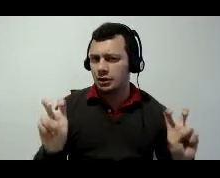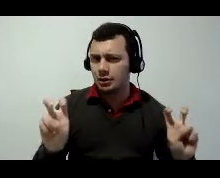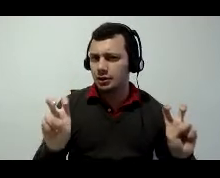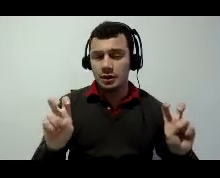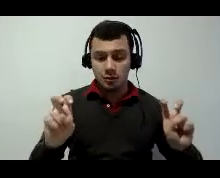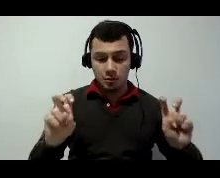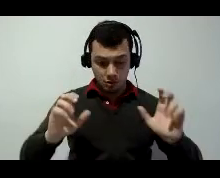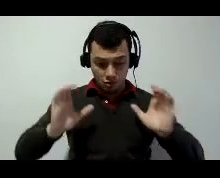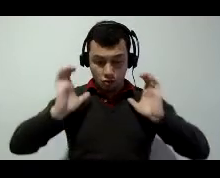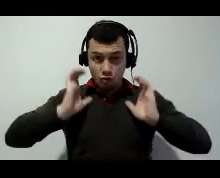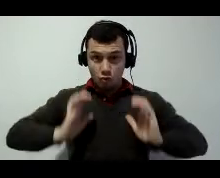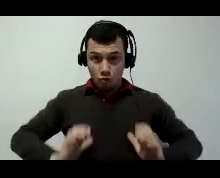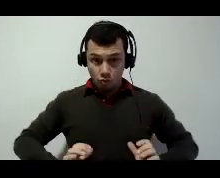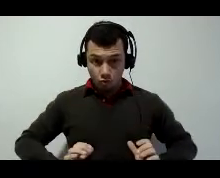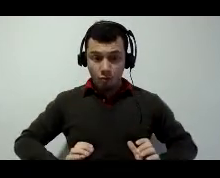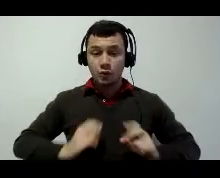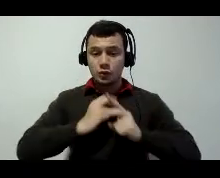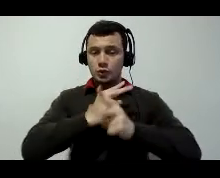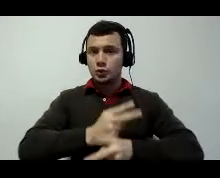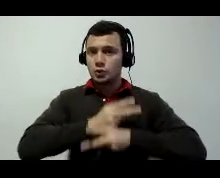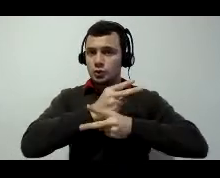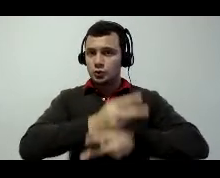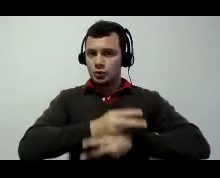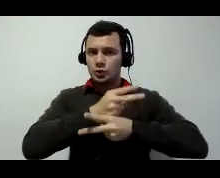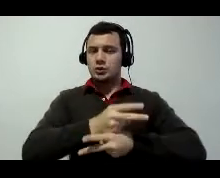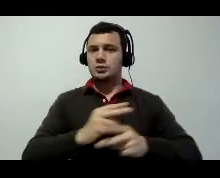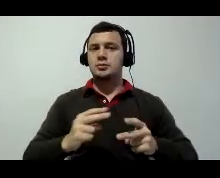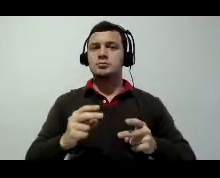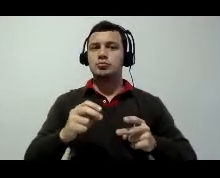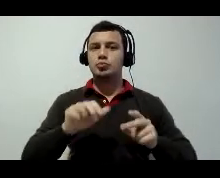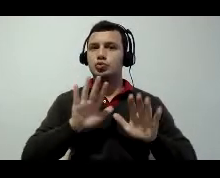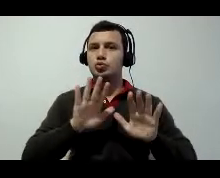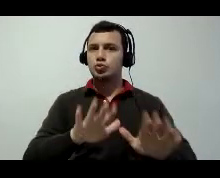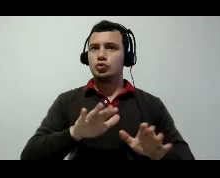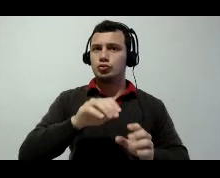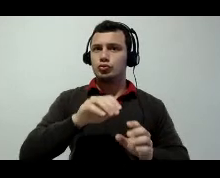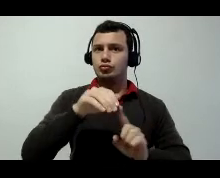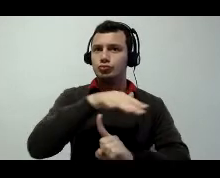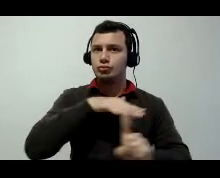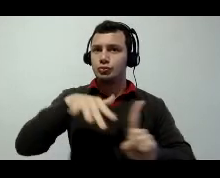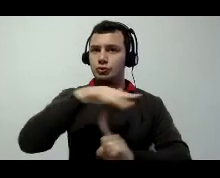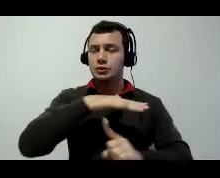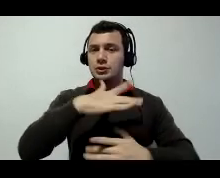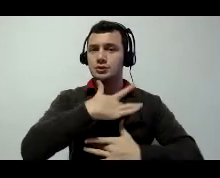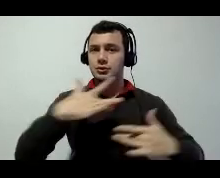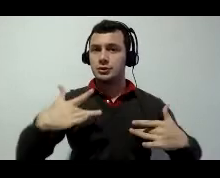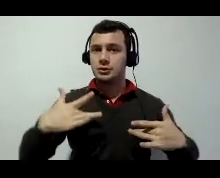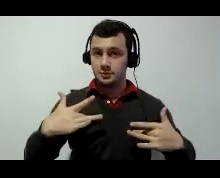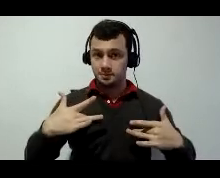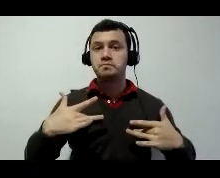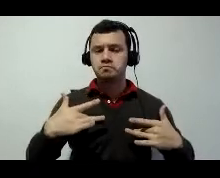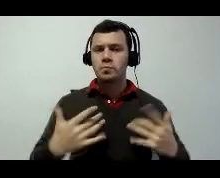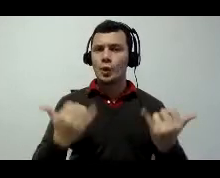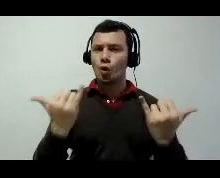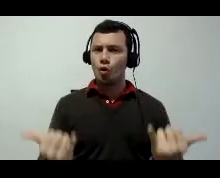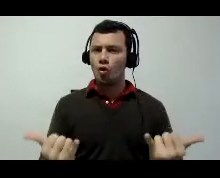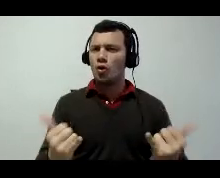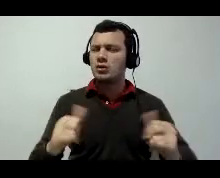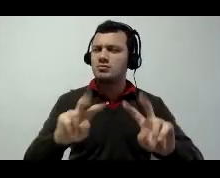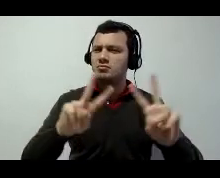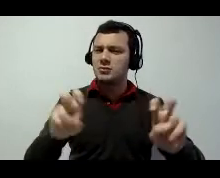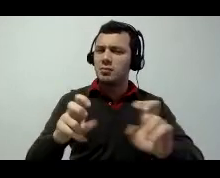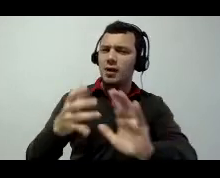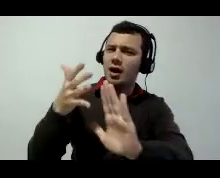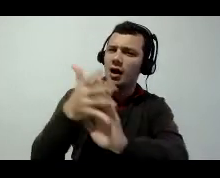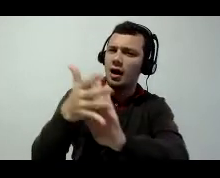salud. Nuestro objetivo de aprendizaje en la tarde de hoy es que podamos reconocer los aspectos que